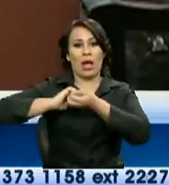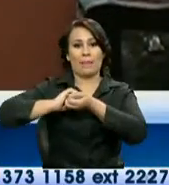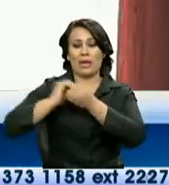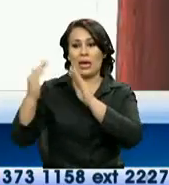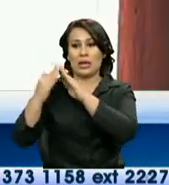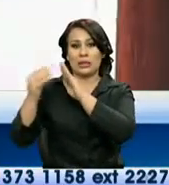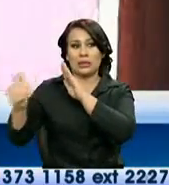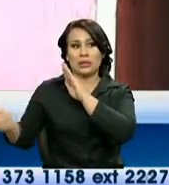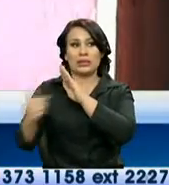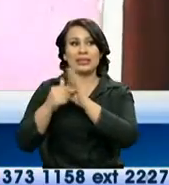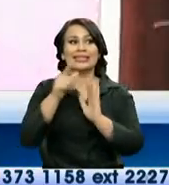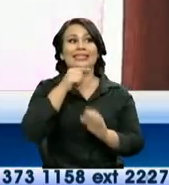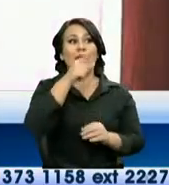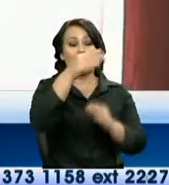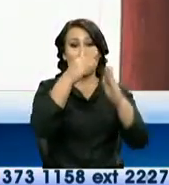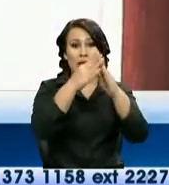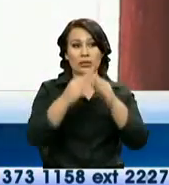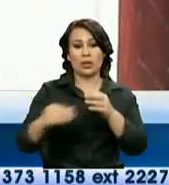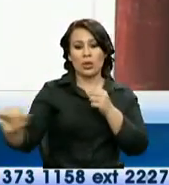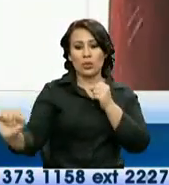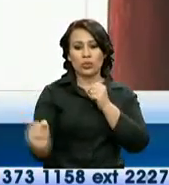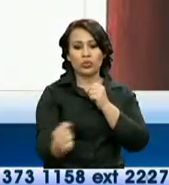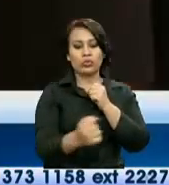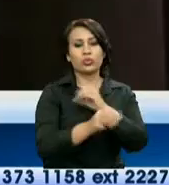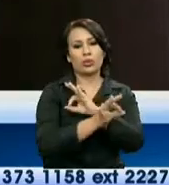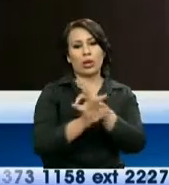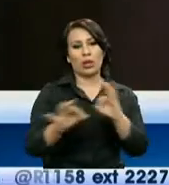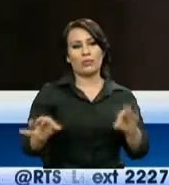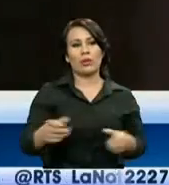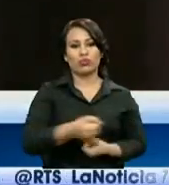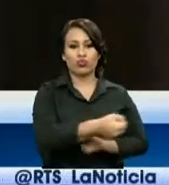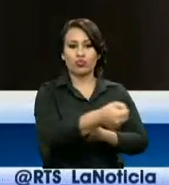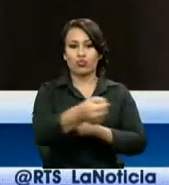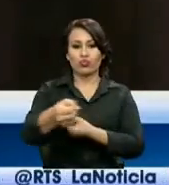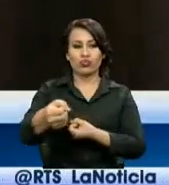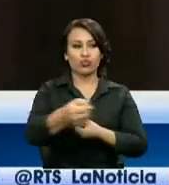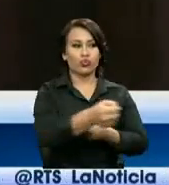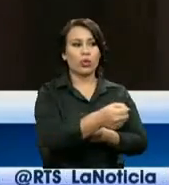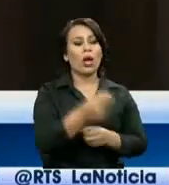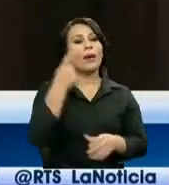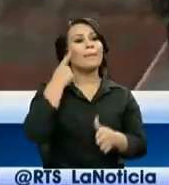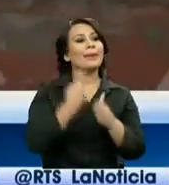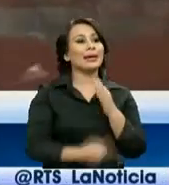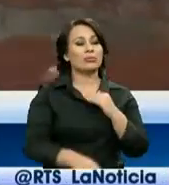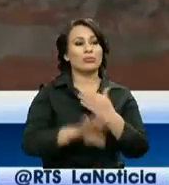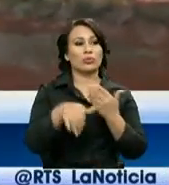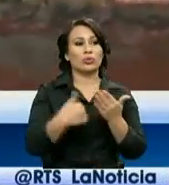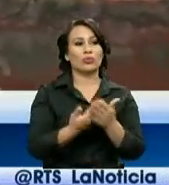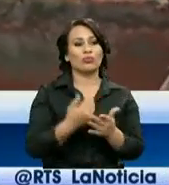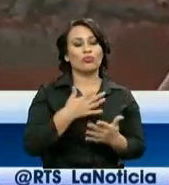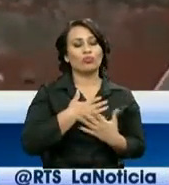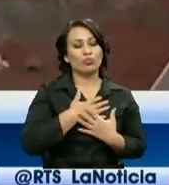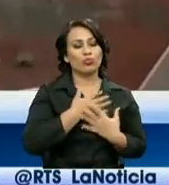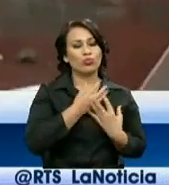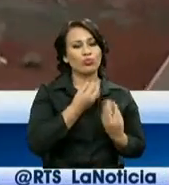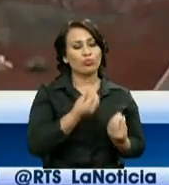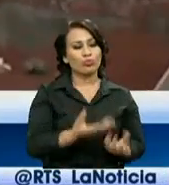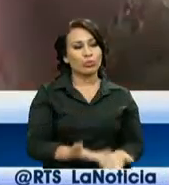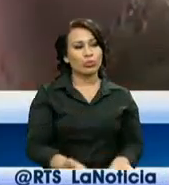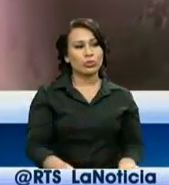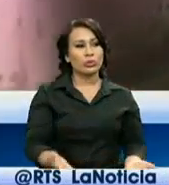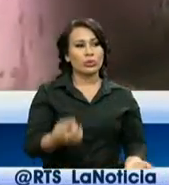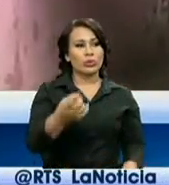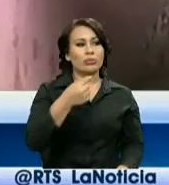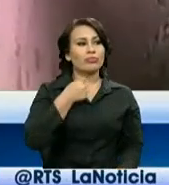mientras que los integrantes de la Casaca Roja concluían con su labor, sofocando las llamas. De ahí que las indagaciones empezaron para